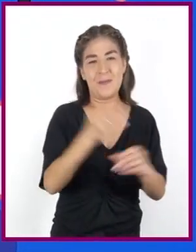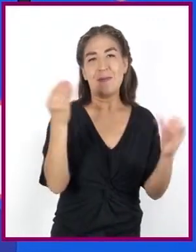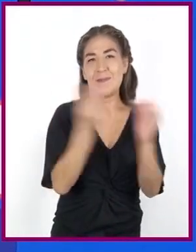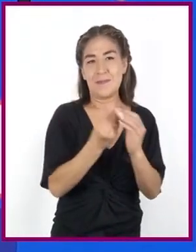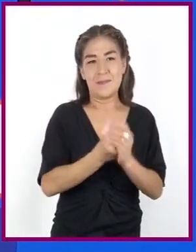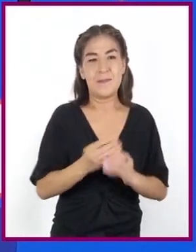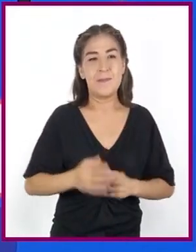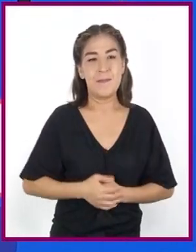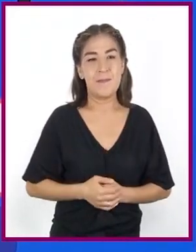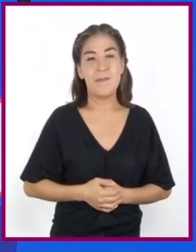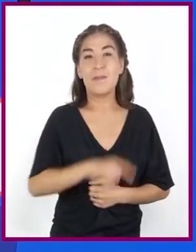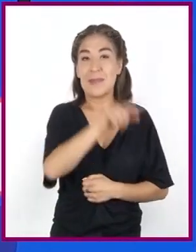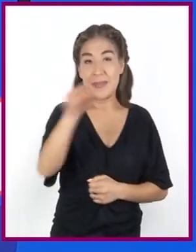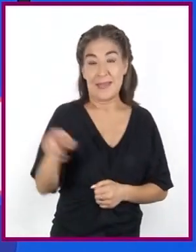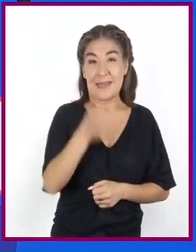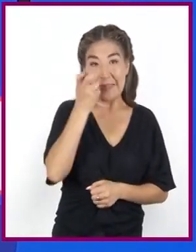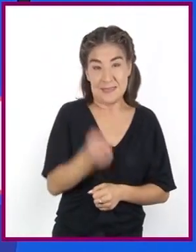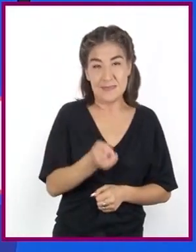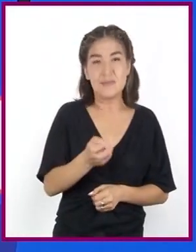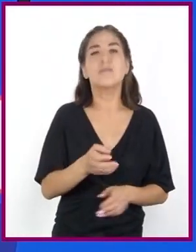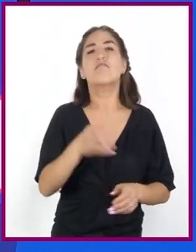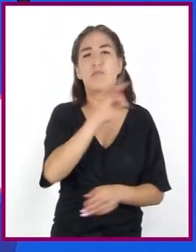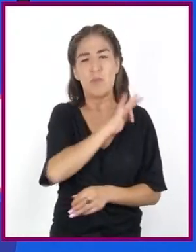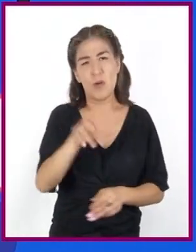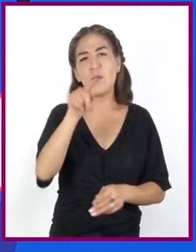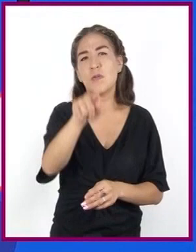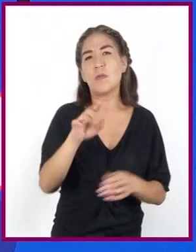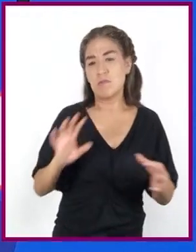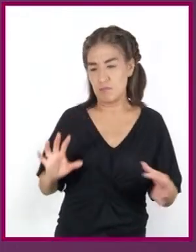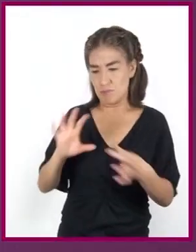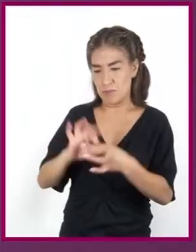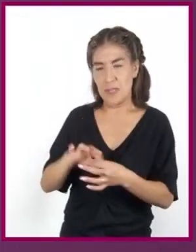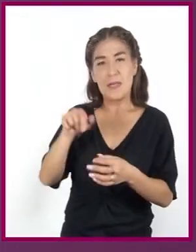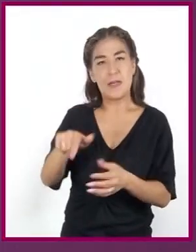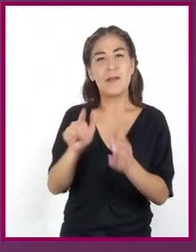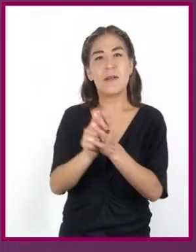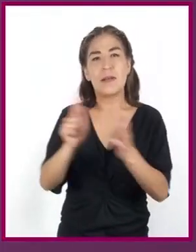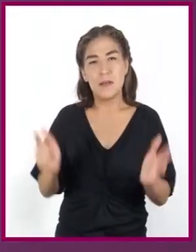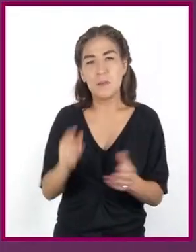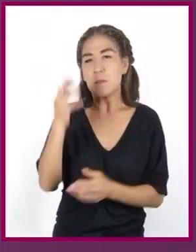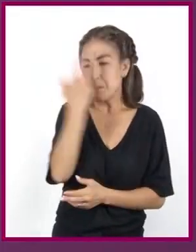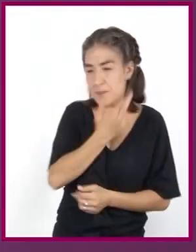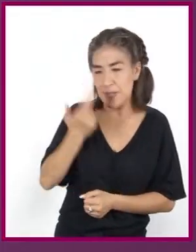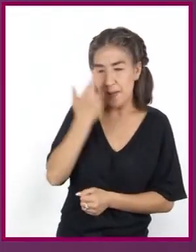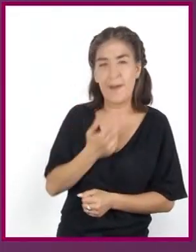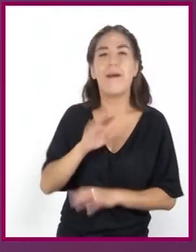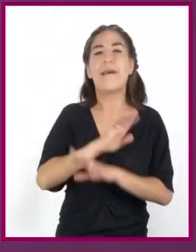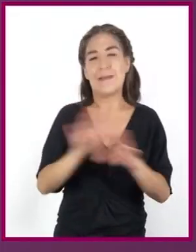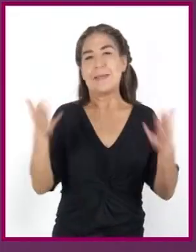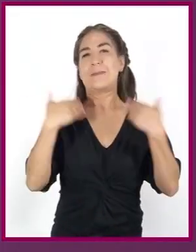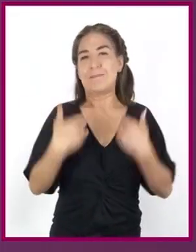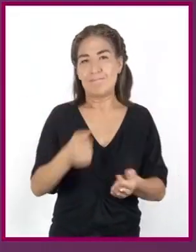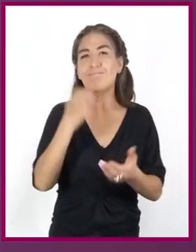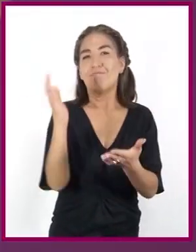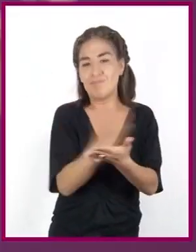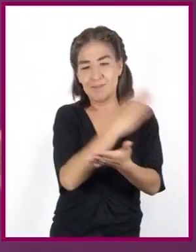sesión. Muchas de estas las podrán resolver al momento de consultar su libro de texto y revisar sus